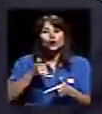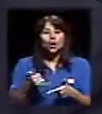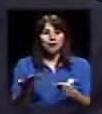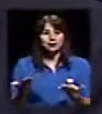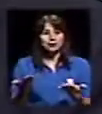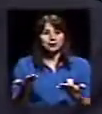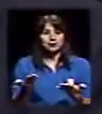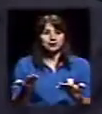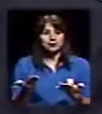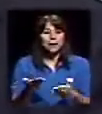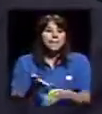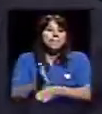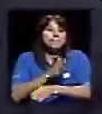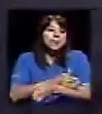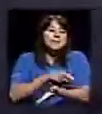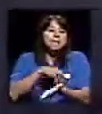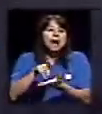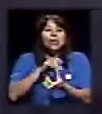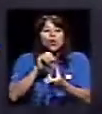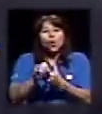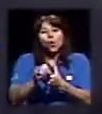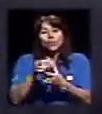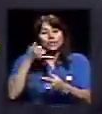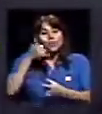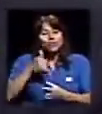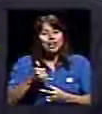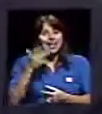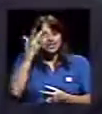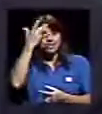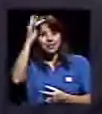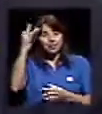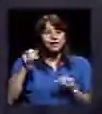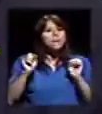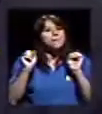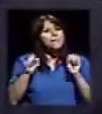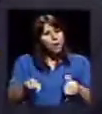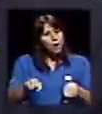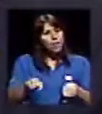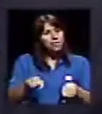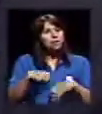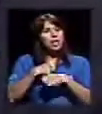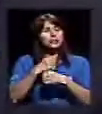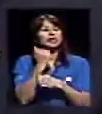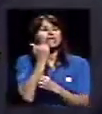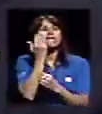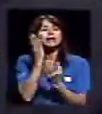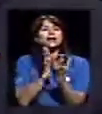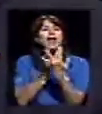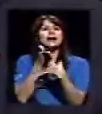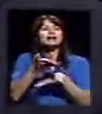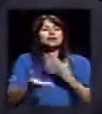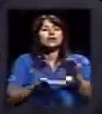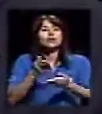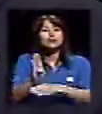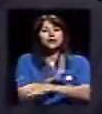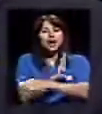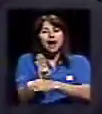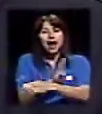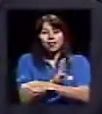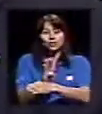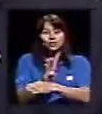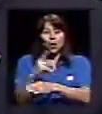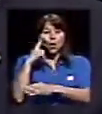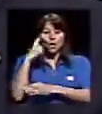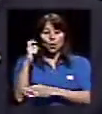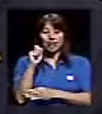prepago o inteligentes, pueden facilitar el acceso a los servicios bancarios, porque los estudios de la